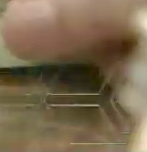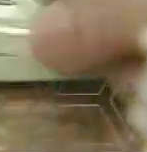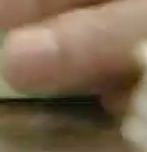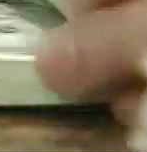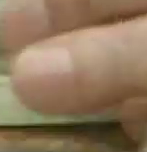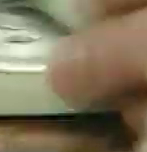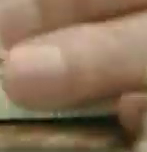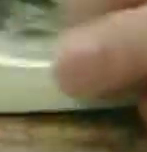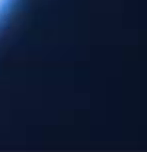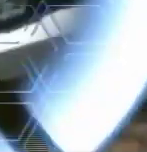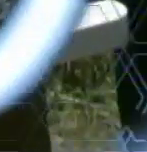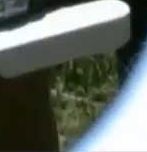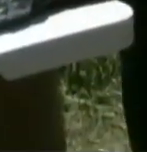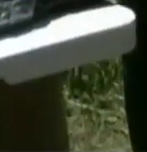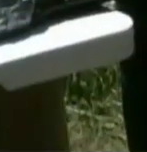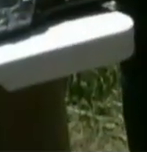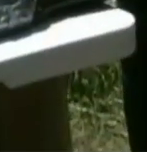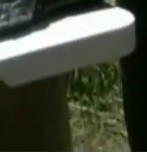del DICOM.